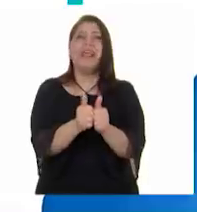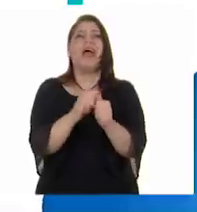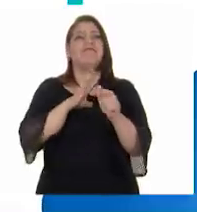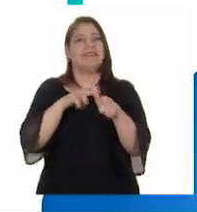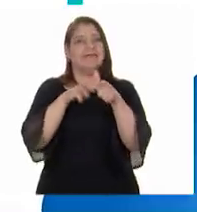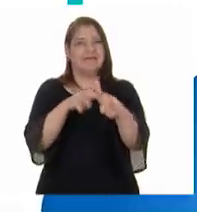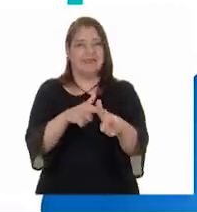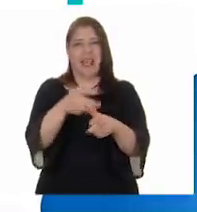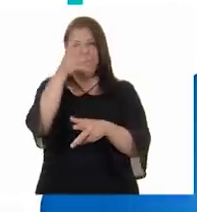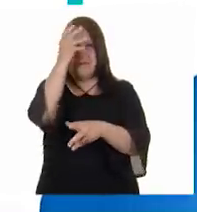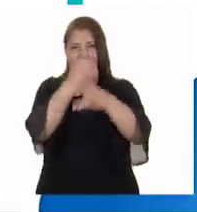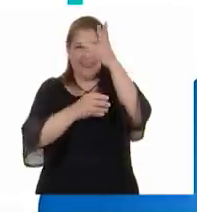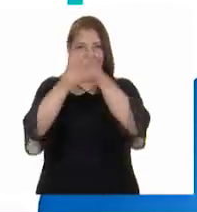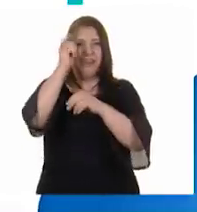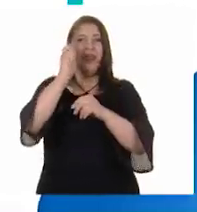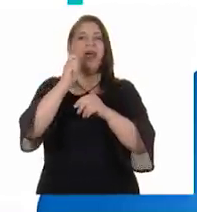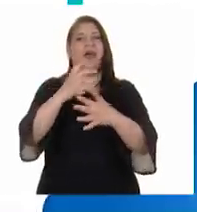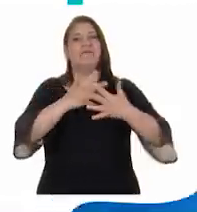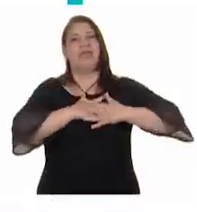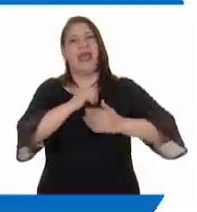Aprendiendo a Amar a México.